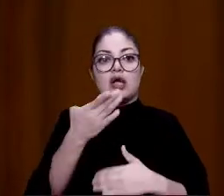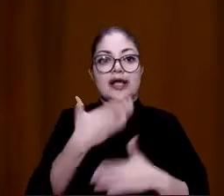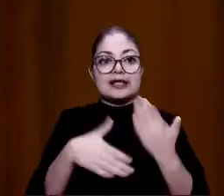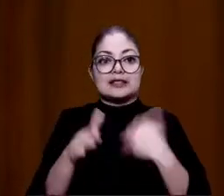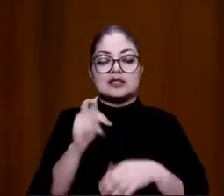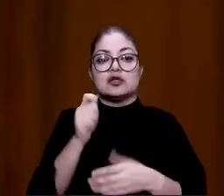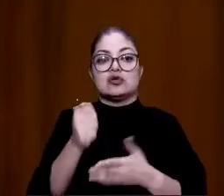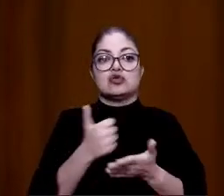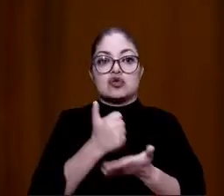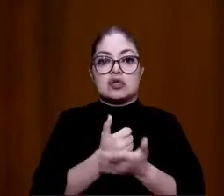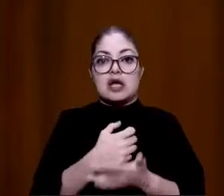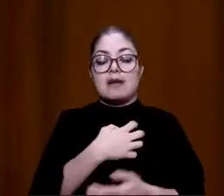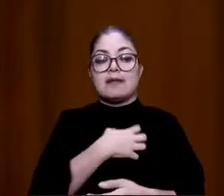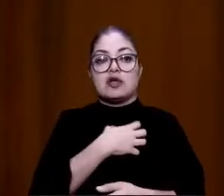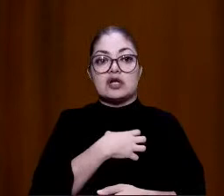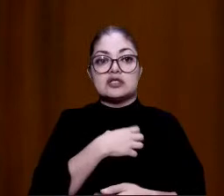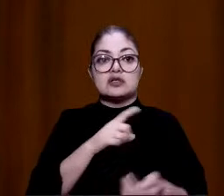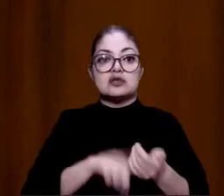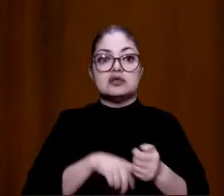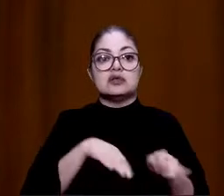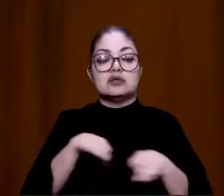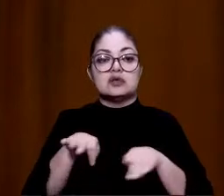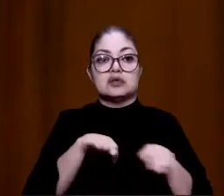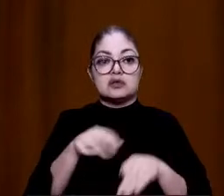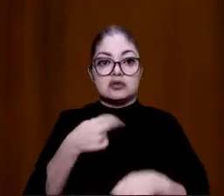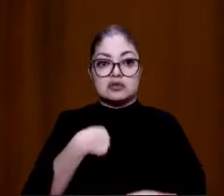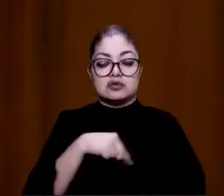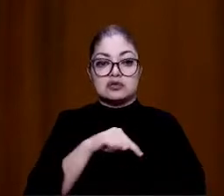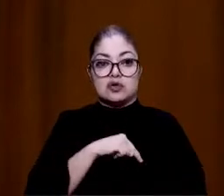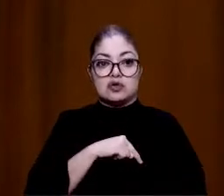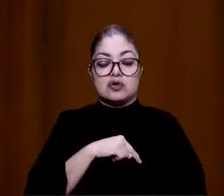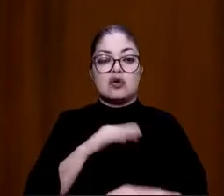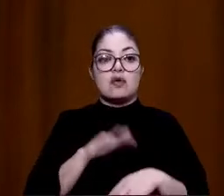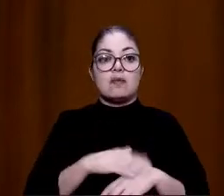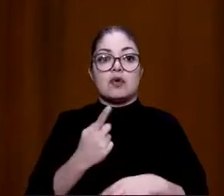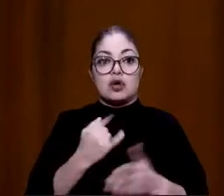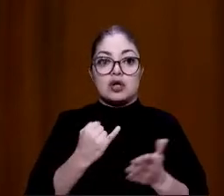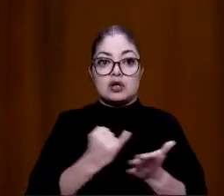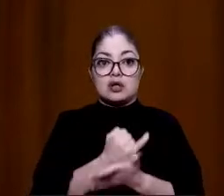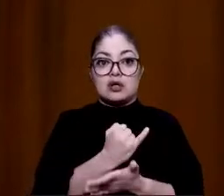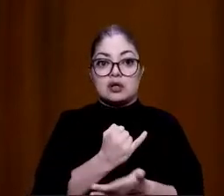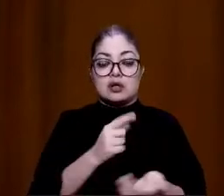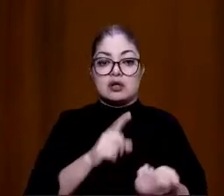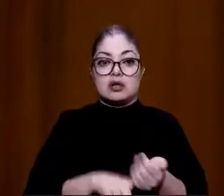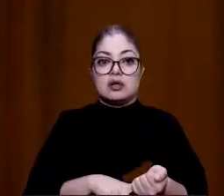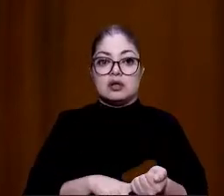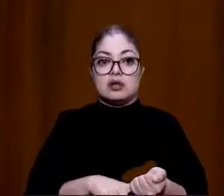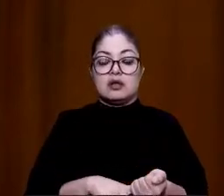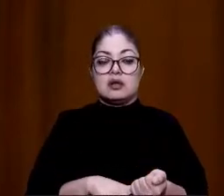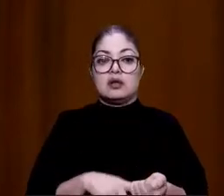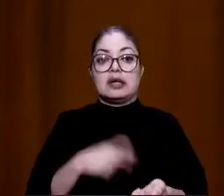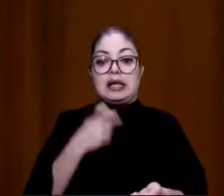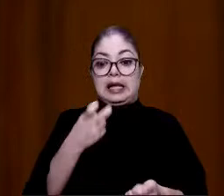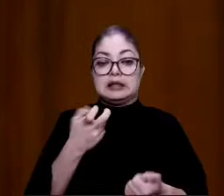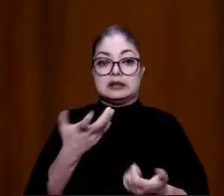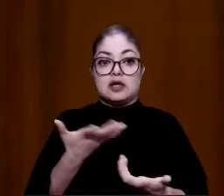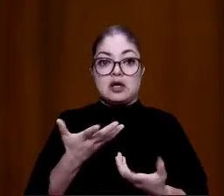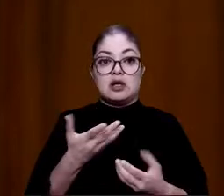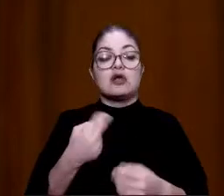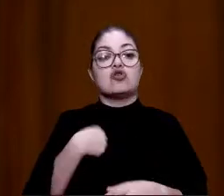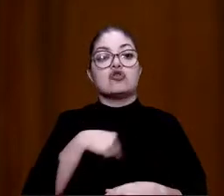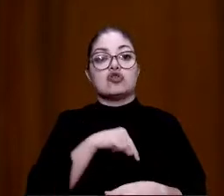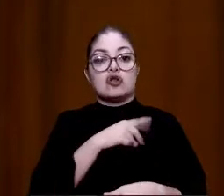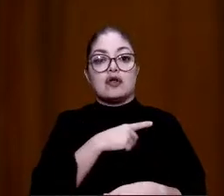capital. ¿Dónde tenemos que trabajar también nosotros? Ya que se designó que Banobras va a ser el operador, nosotros tenemos